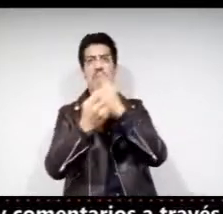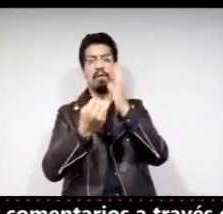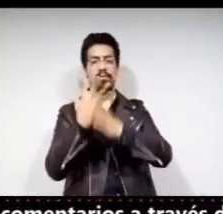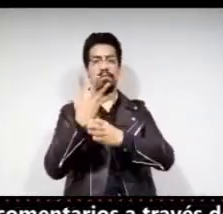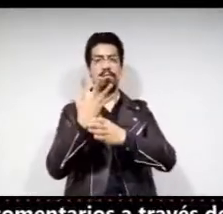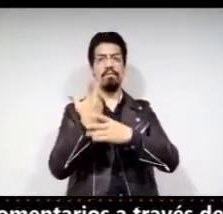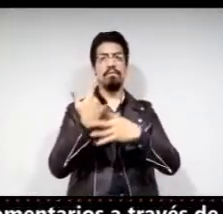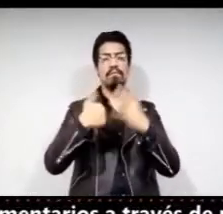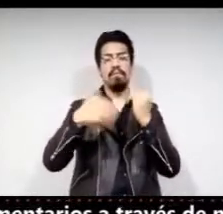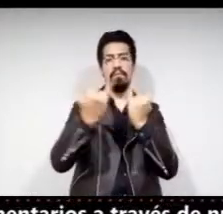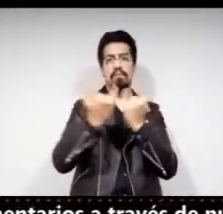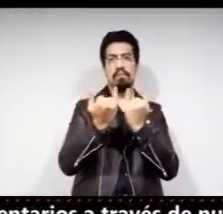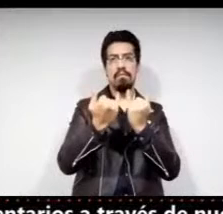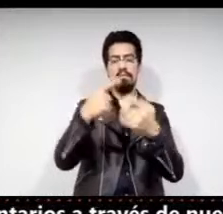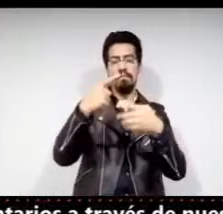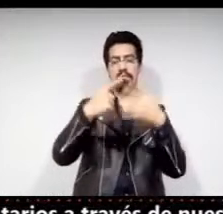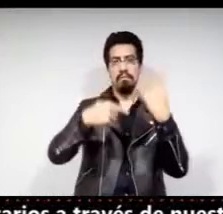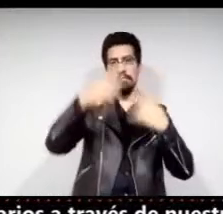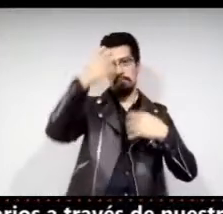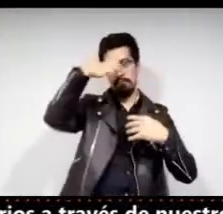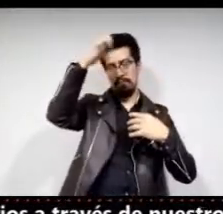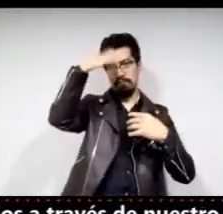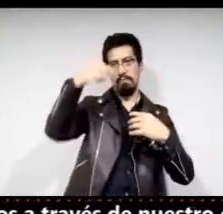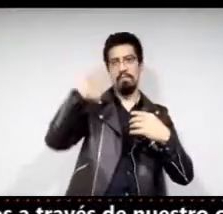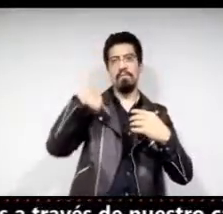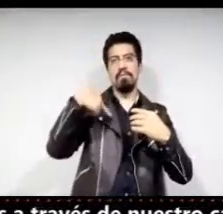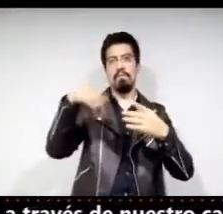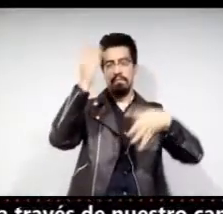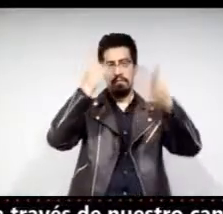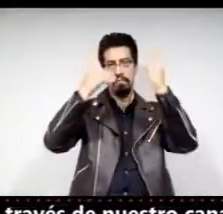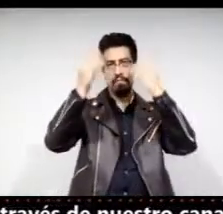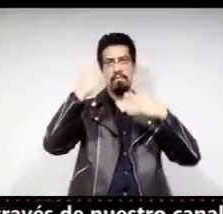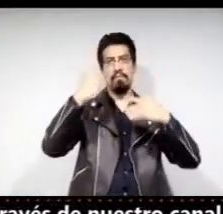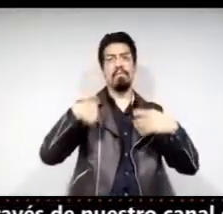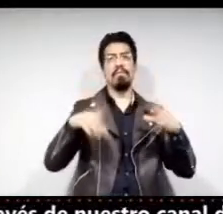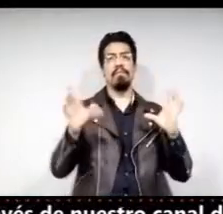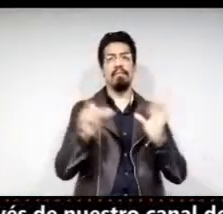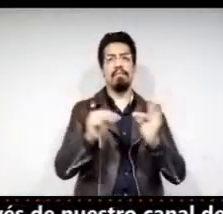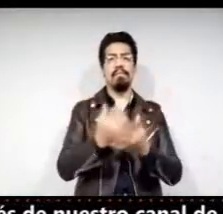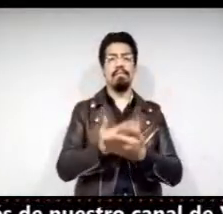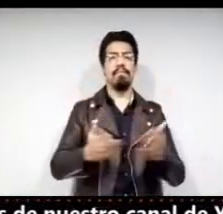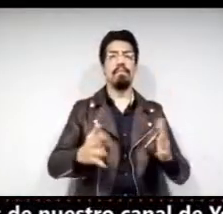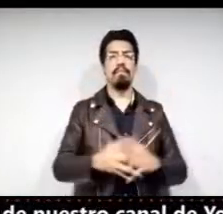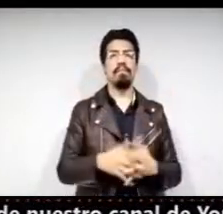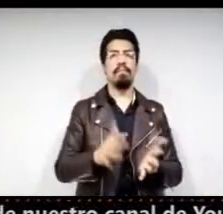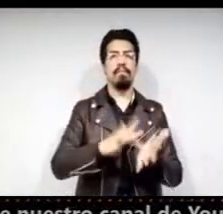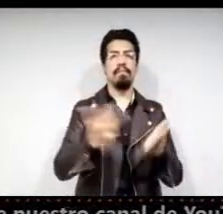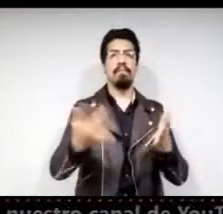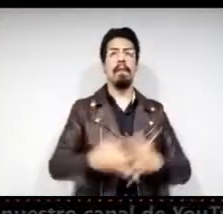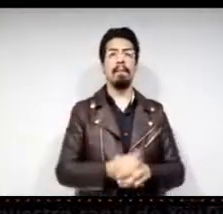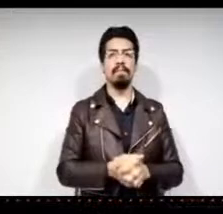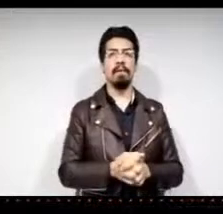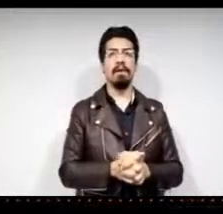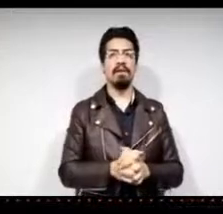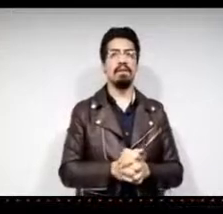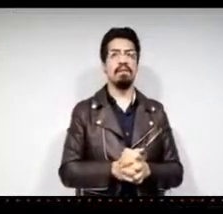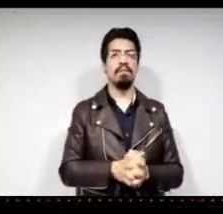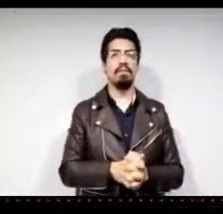experiencias y los principales aprendizajes obtenidos en este momento prepandemia. Gracias. Muchas